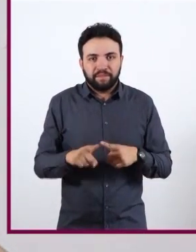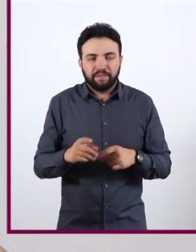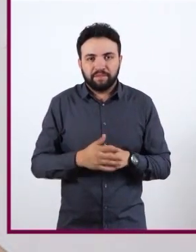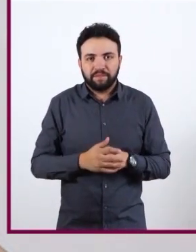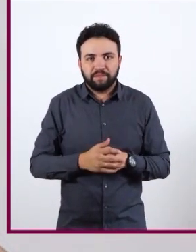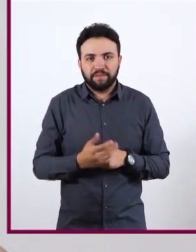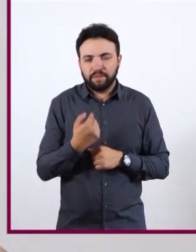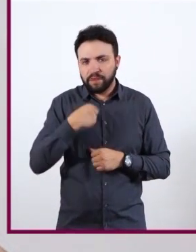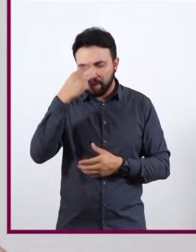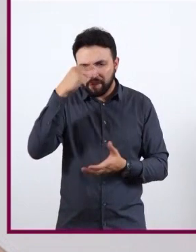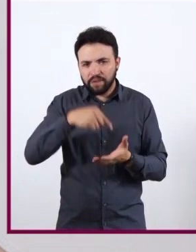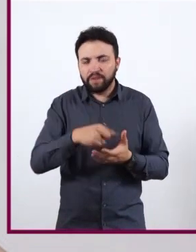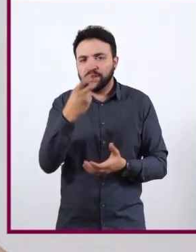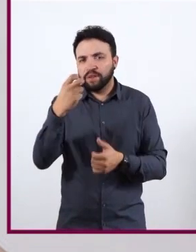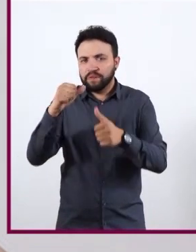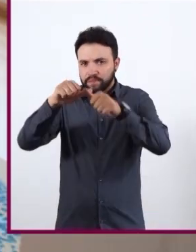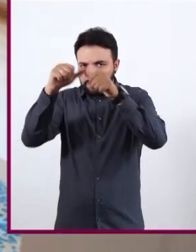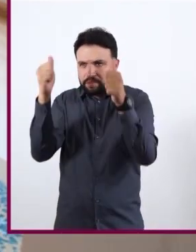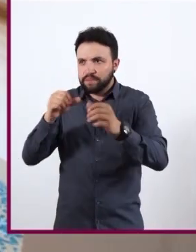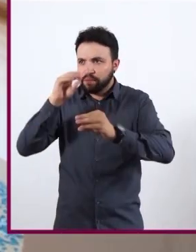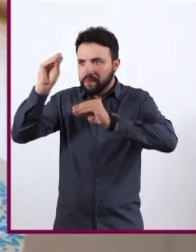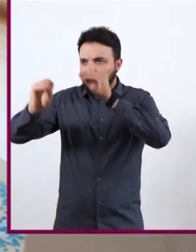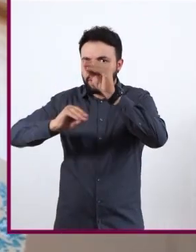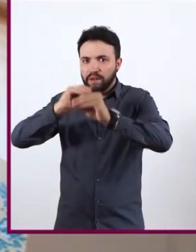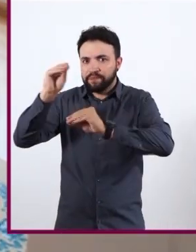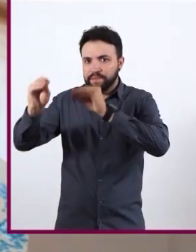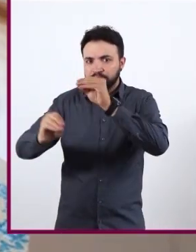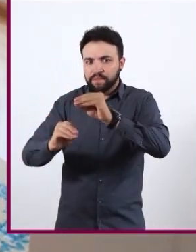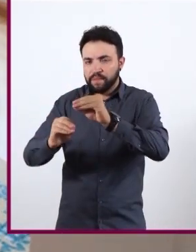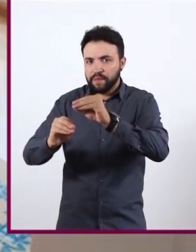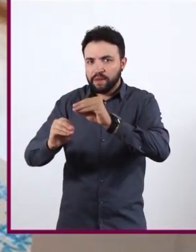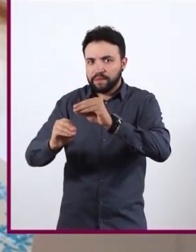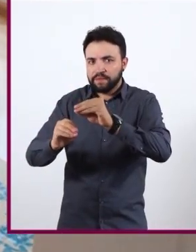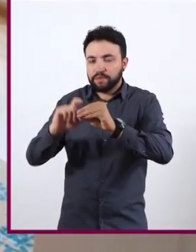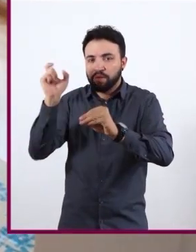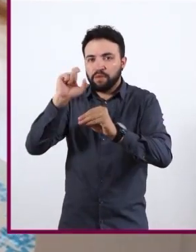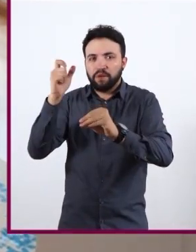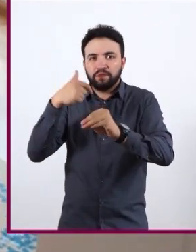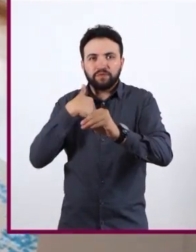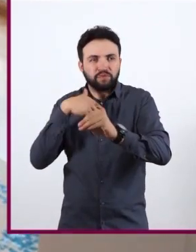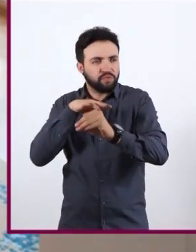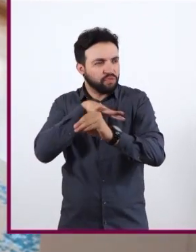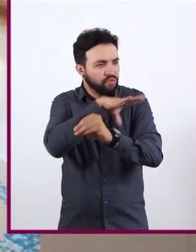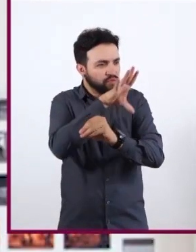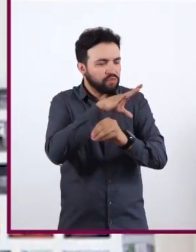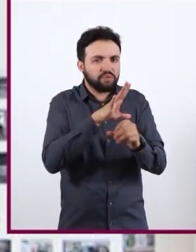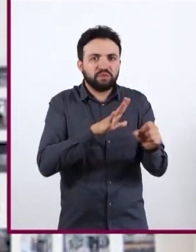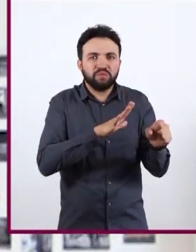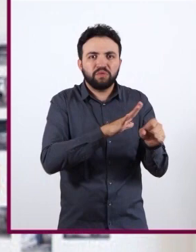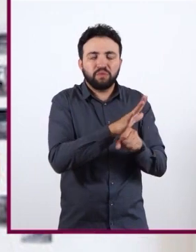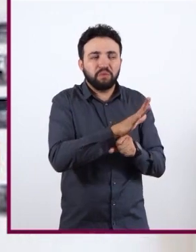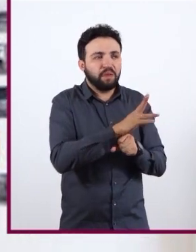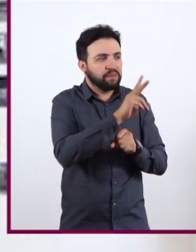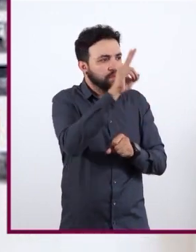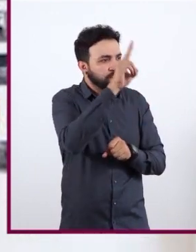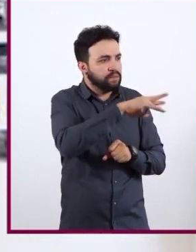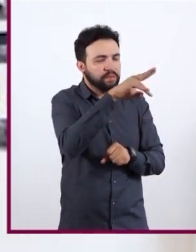parece es que la obra también tiene que, a través de explorar la realidad